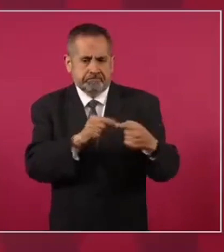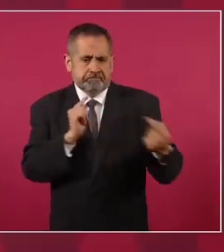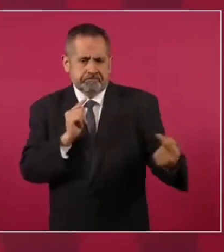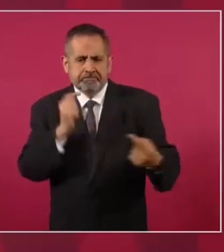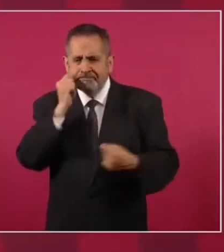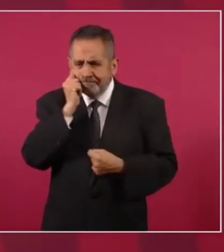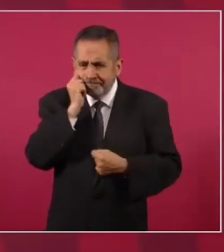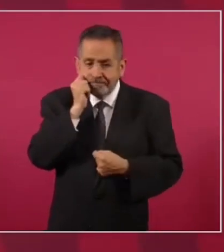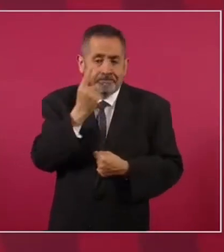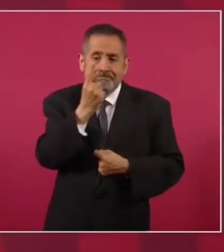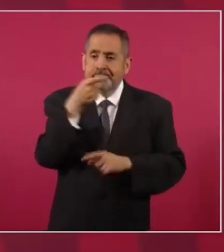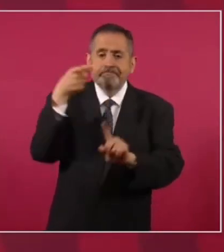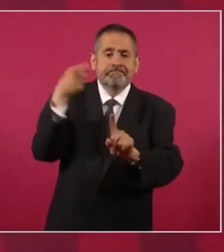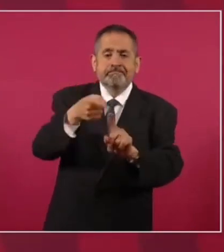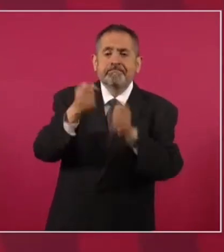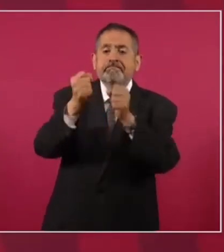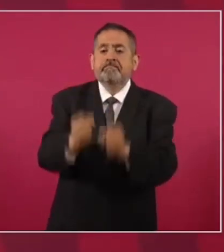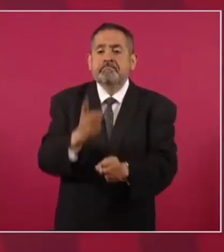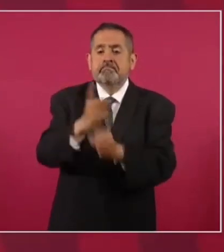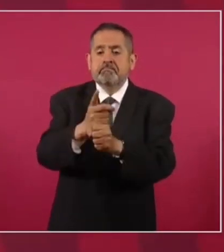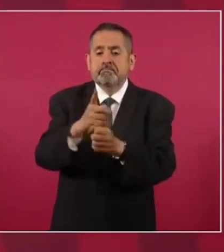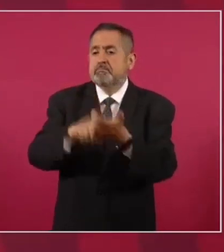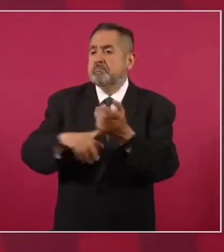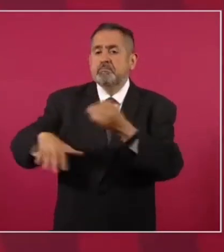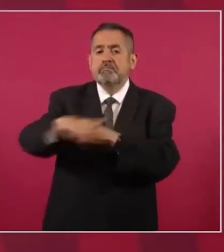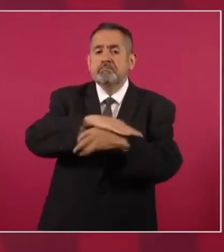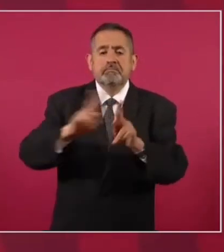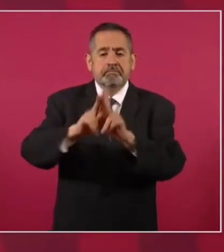pues está la seguridad de la gente.